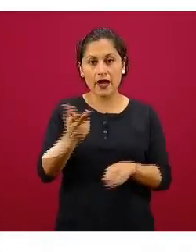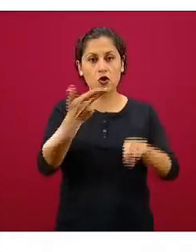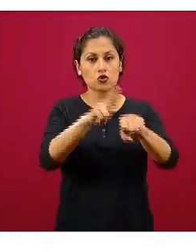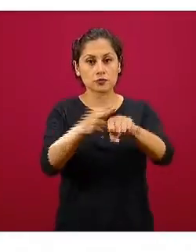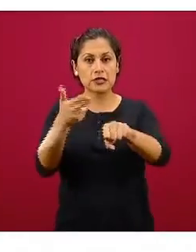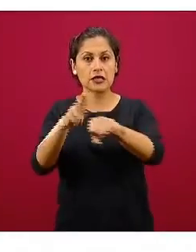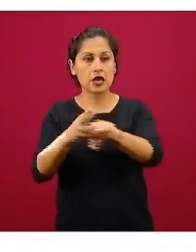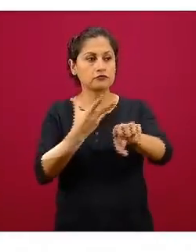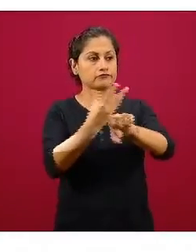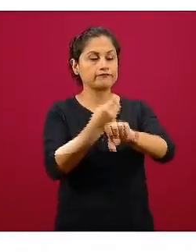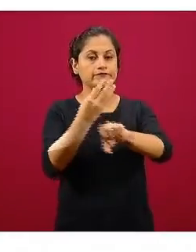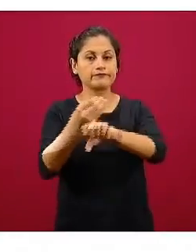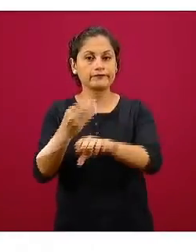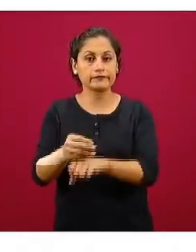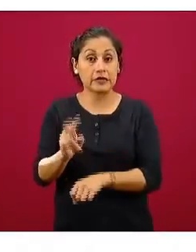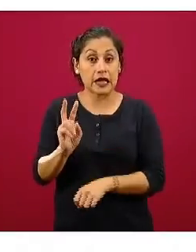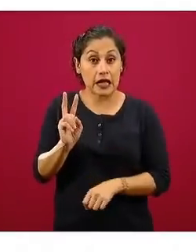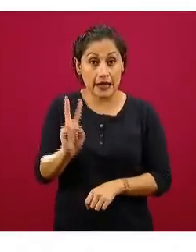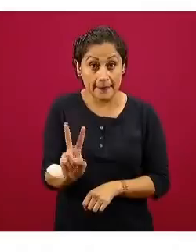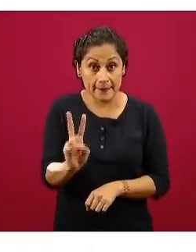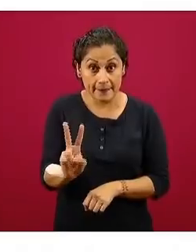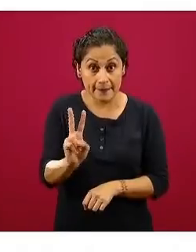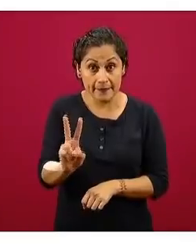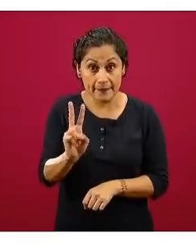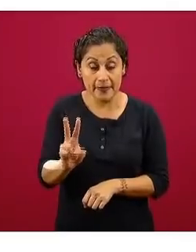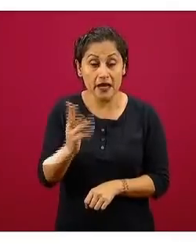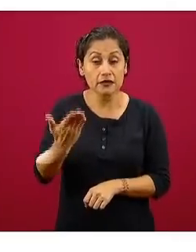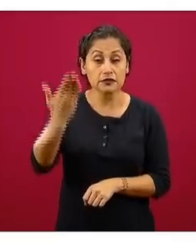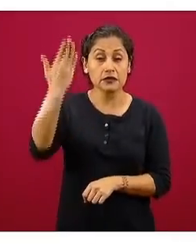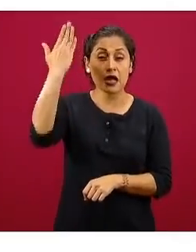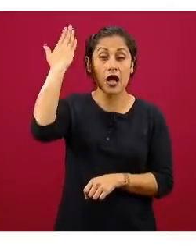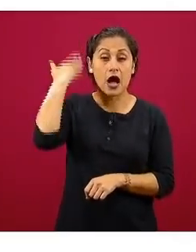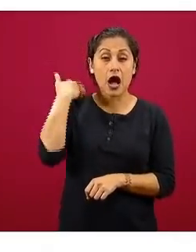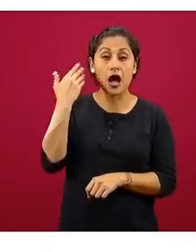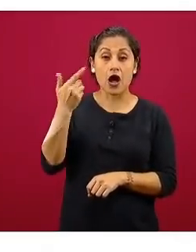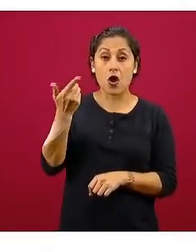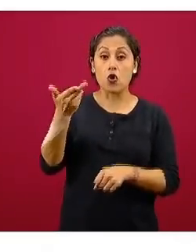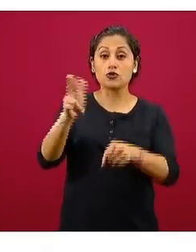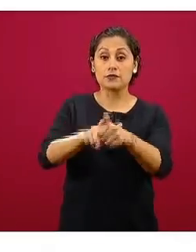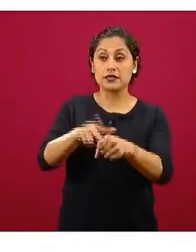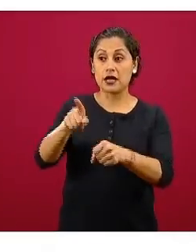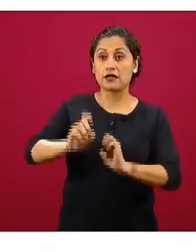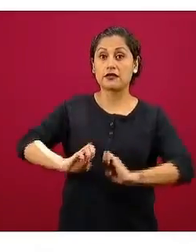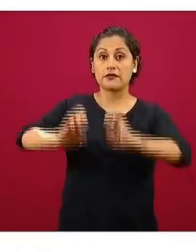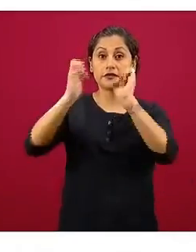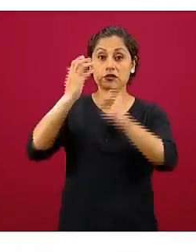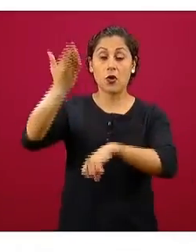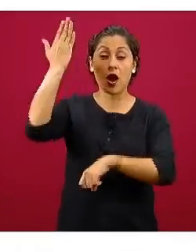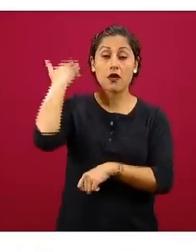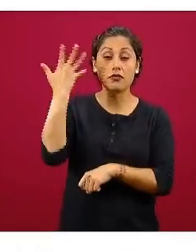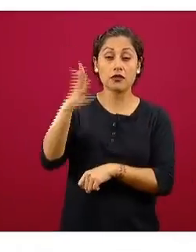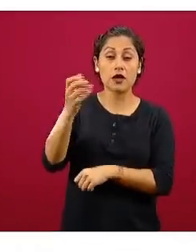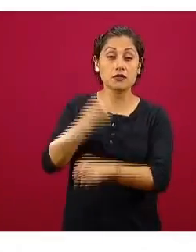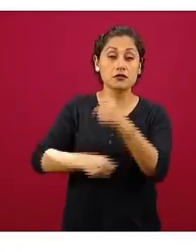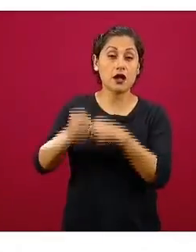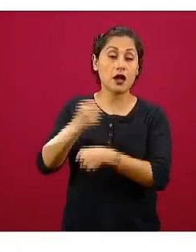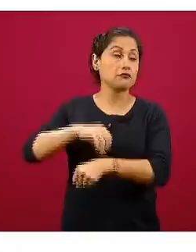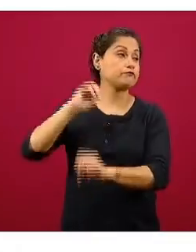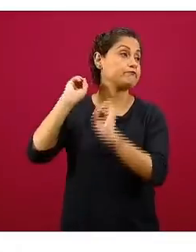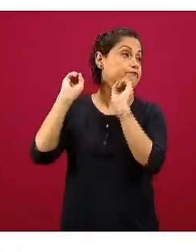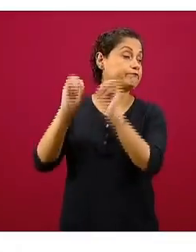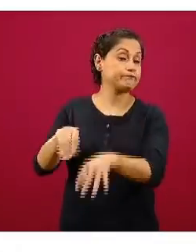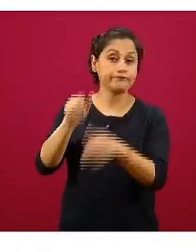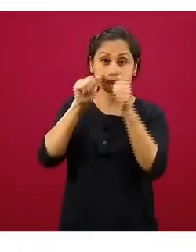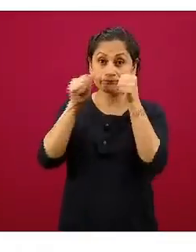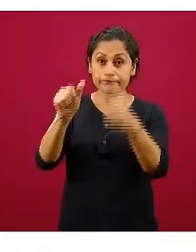viernes se va a inaugurar un hospital que llevaba 10 años abandonado, un hospital del ISSSTE, y que con la ayuda de los ingenieros